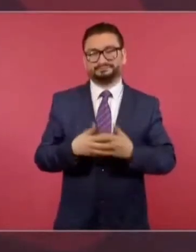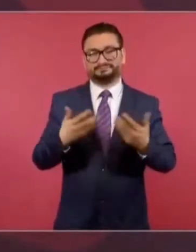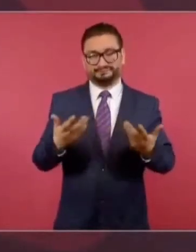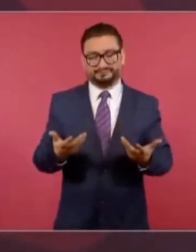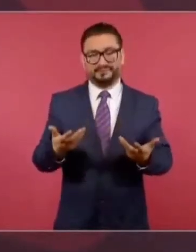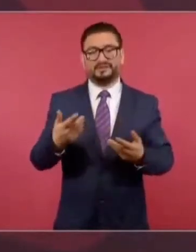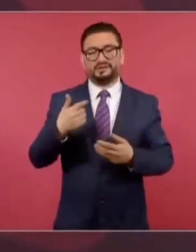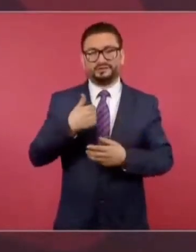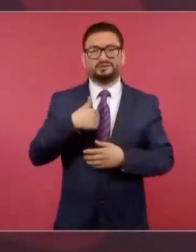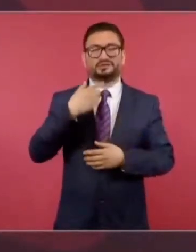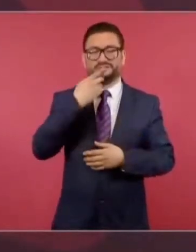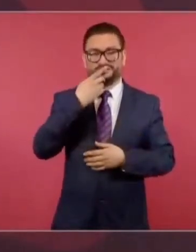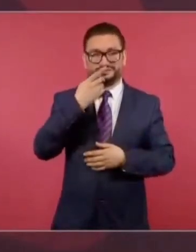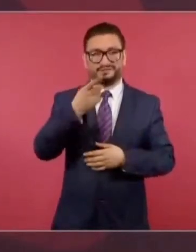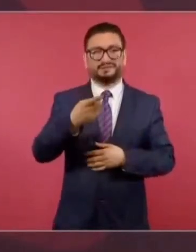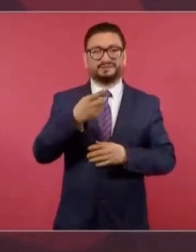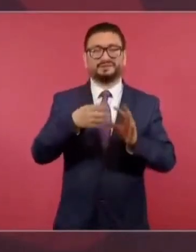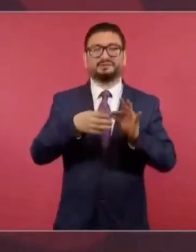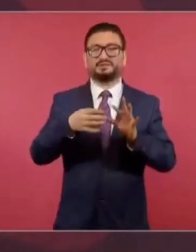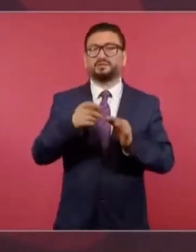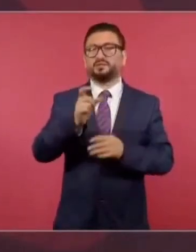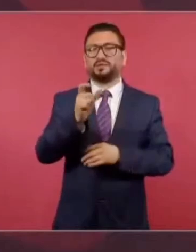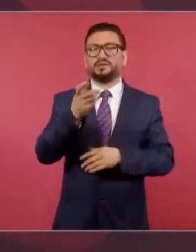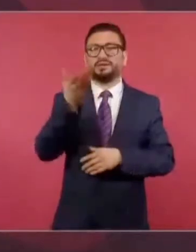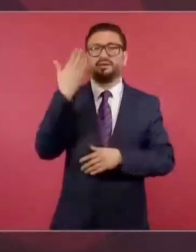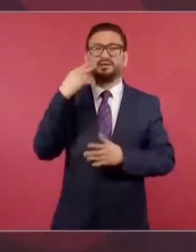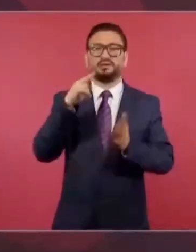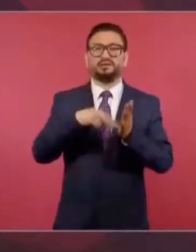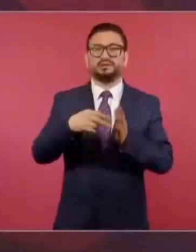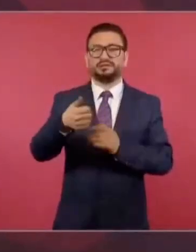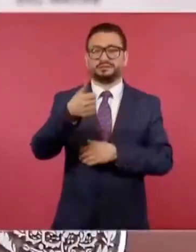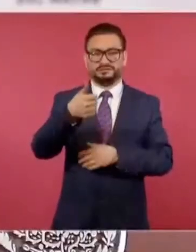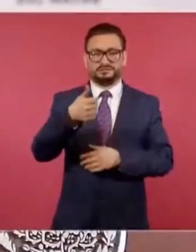Entonces, les estoy hablando del 2006,